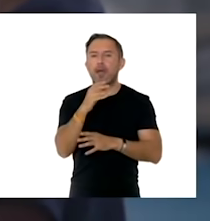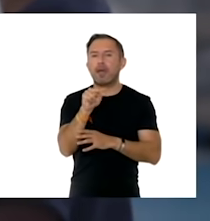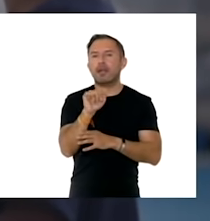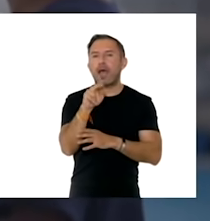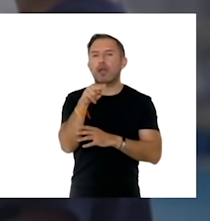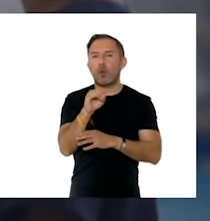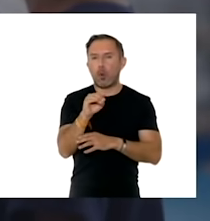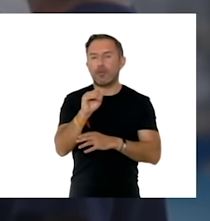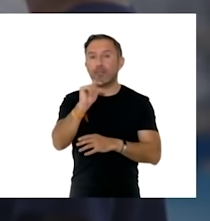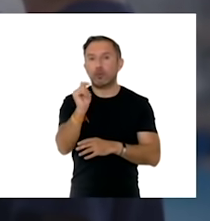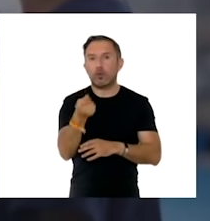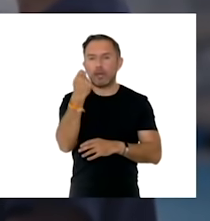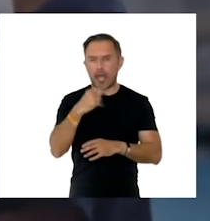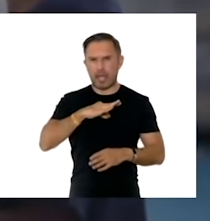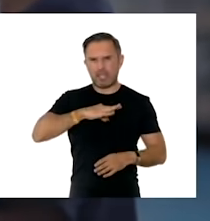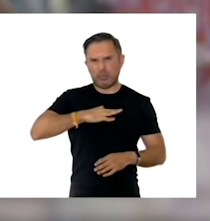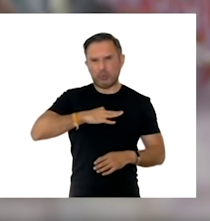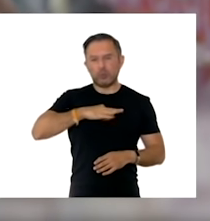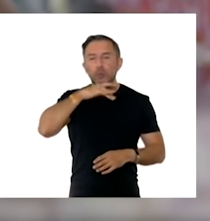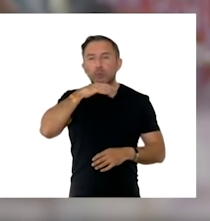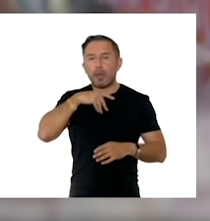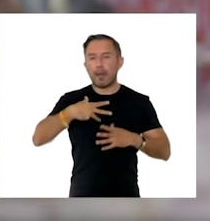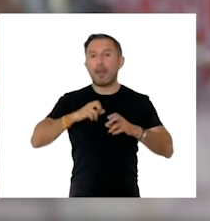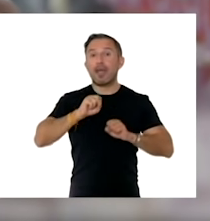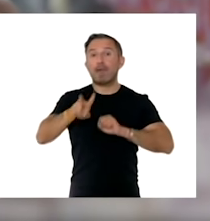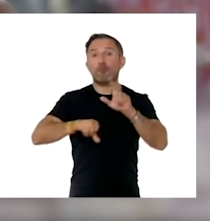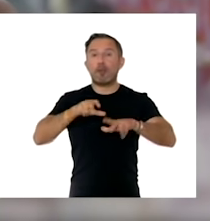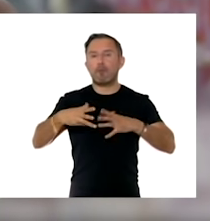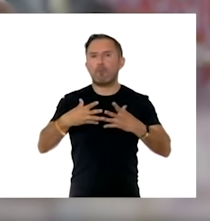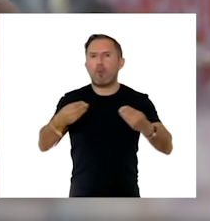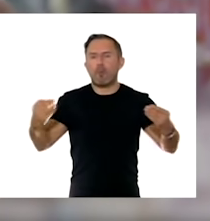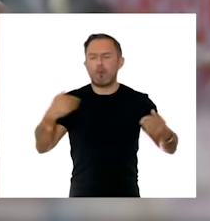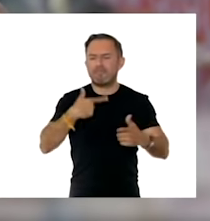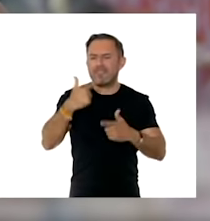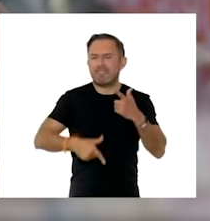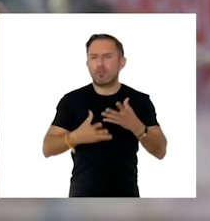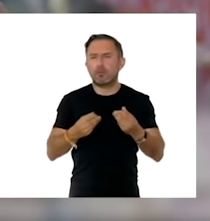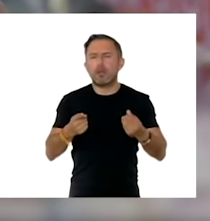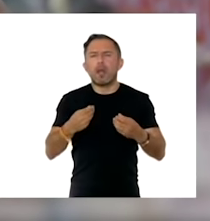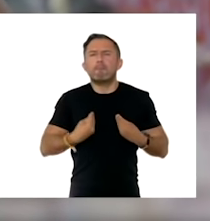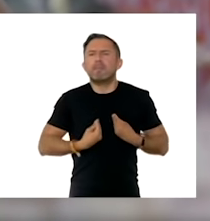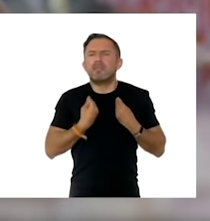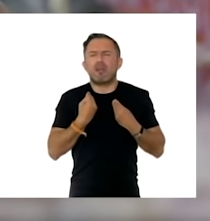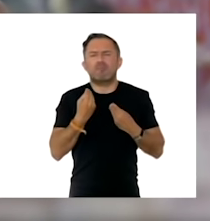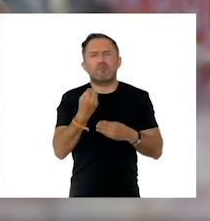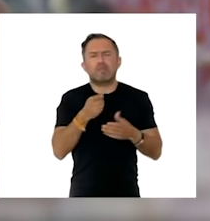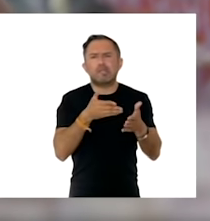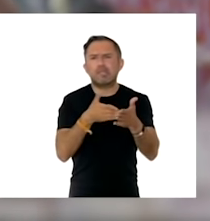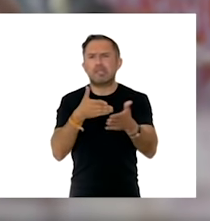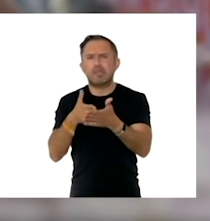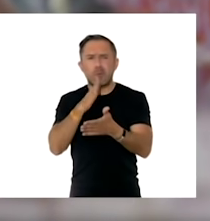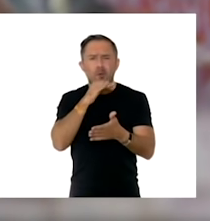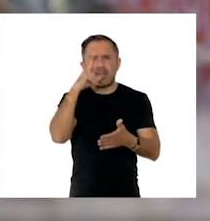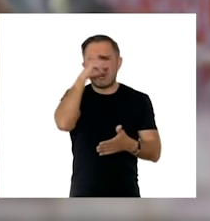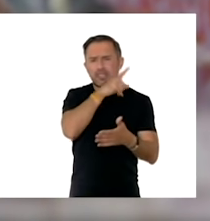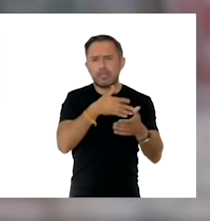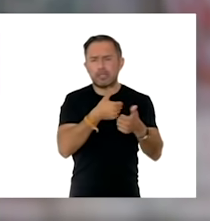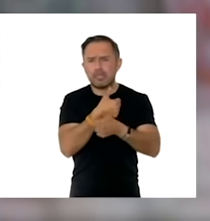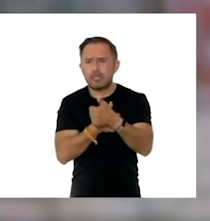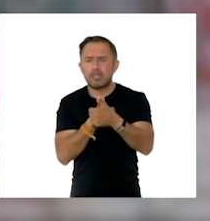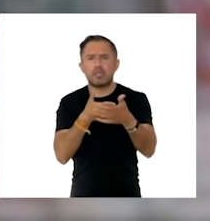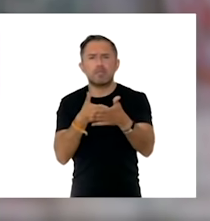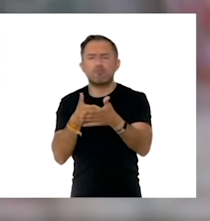a acabar con una crisis de ébola. La vida te va a poner miles de retos. Está en ti seguir tus